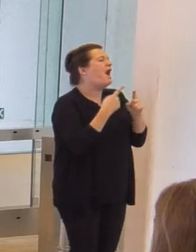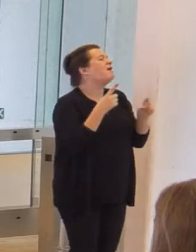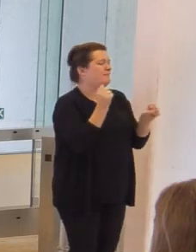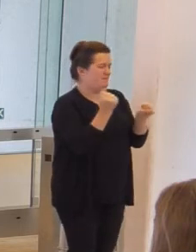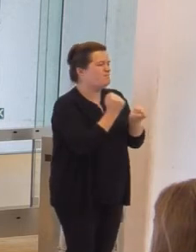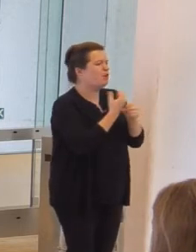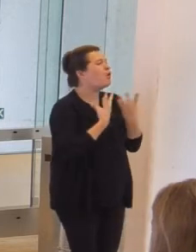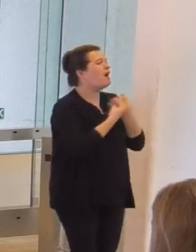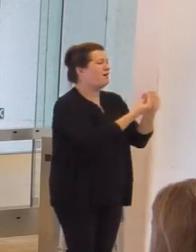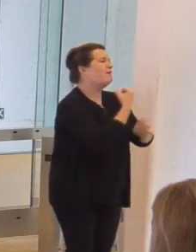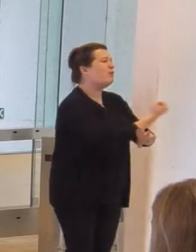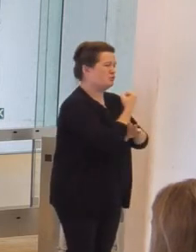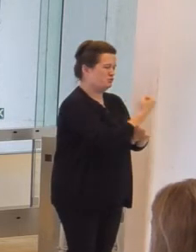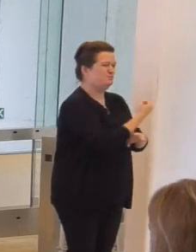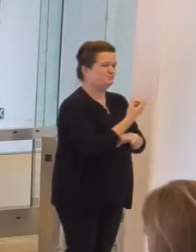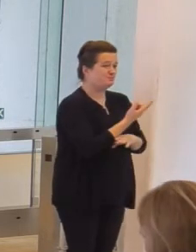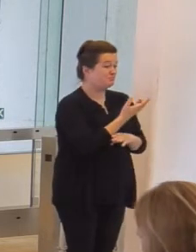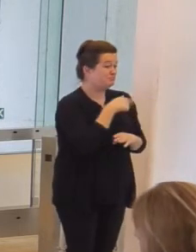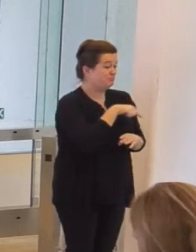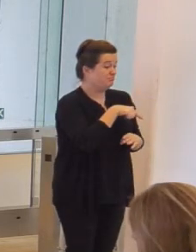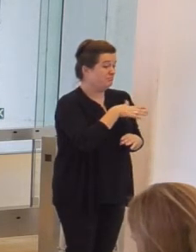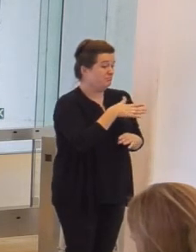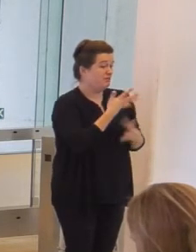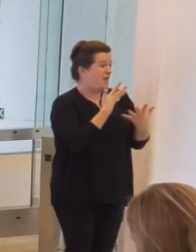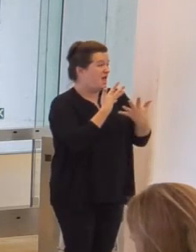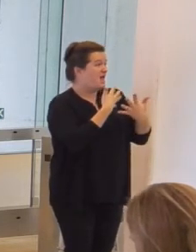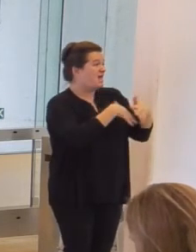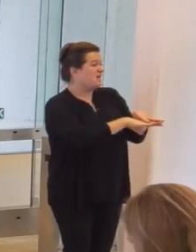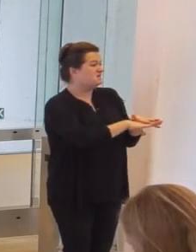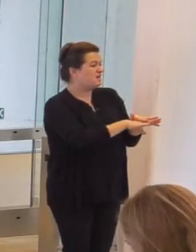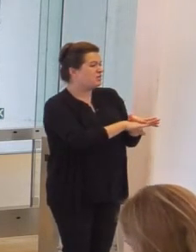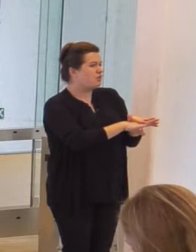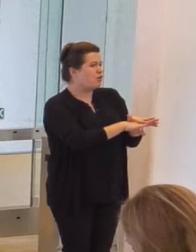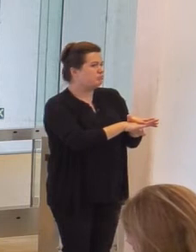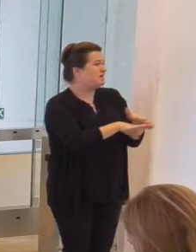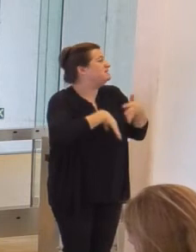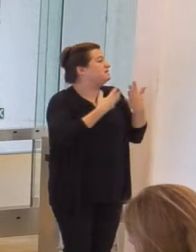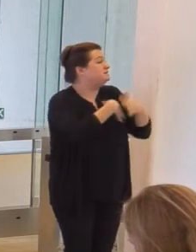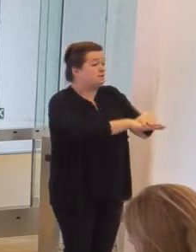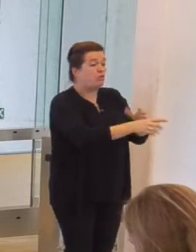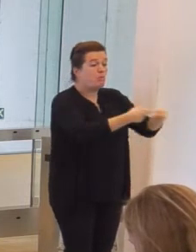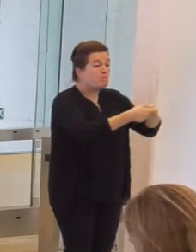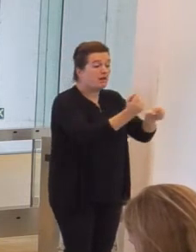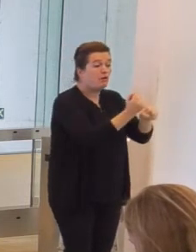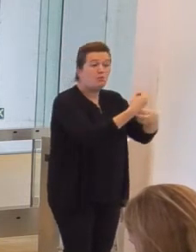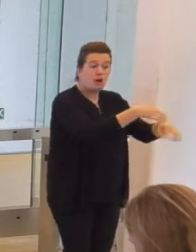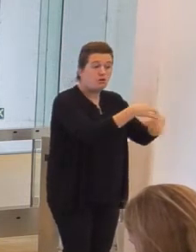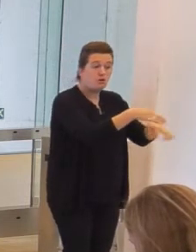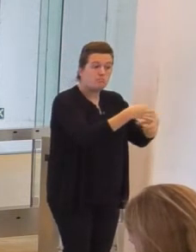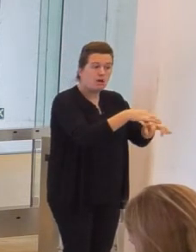cual no se renuncia a la inserción en el mercado laboral normal, por así decirlo,